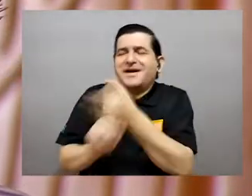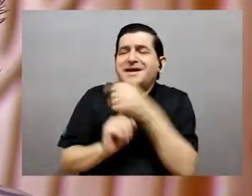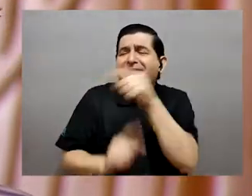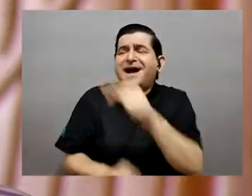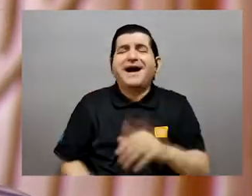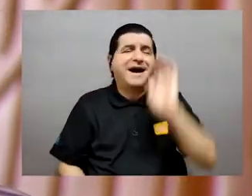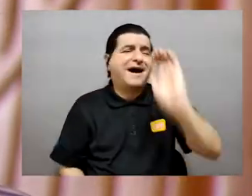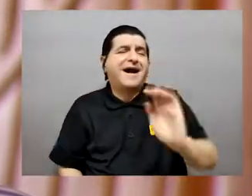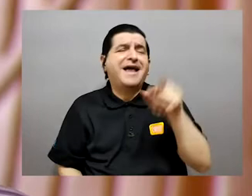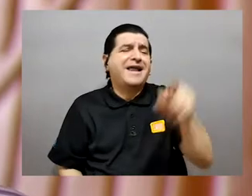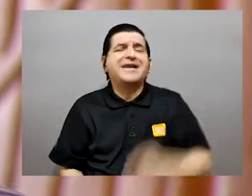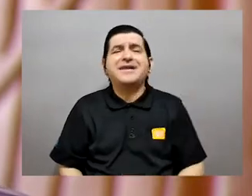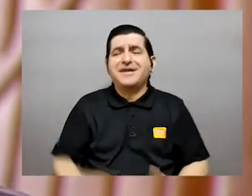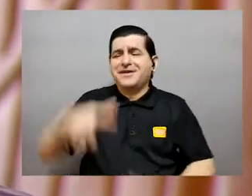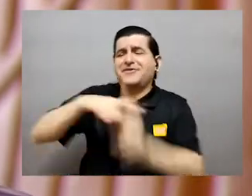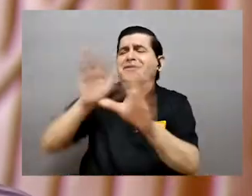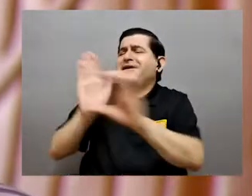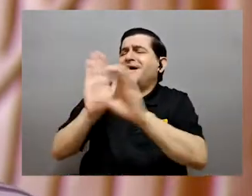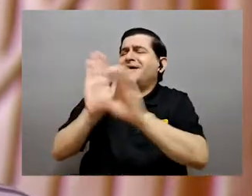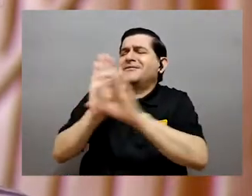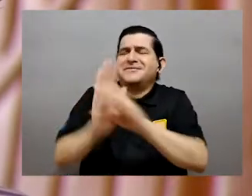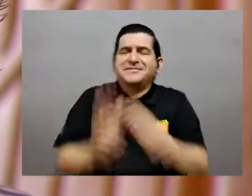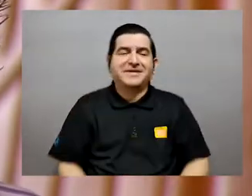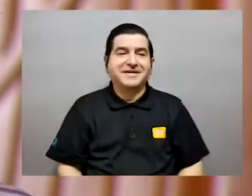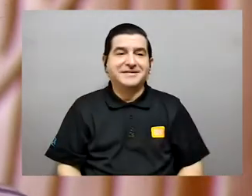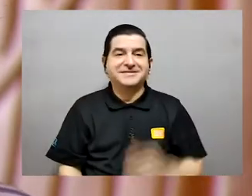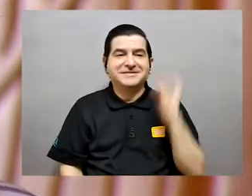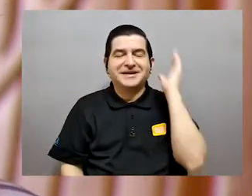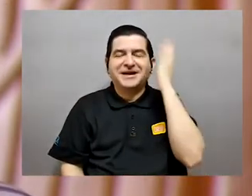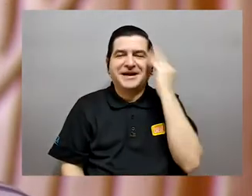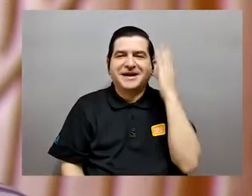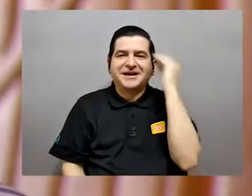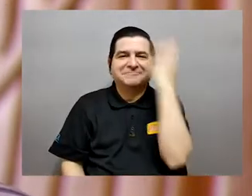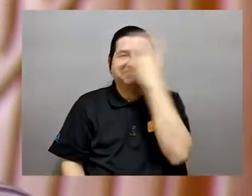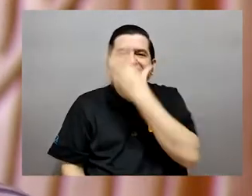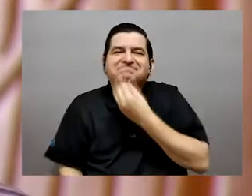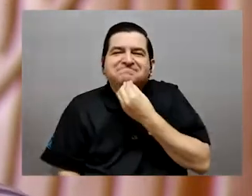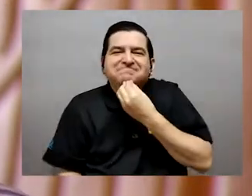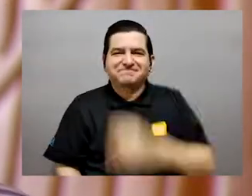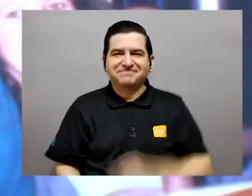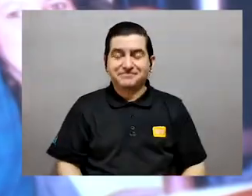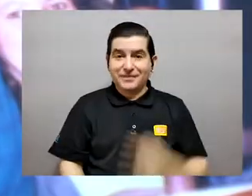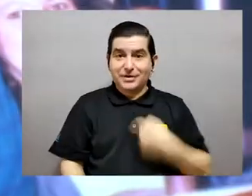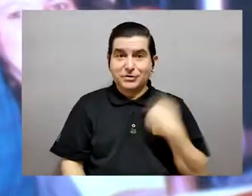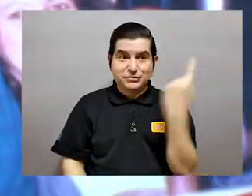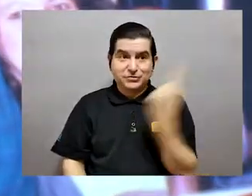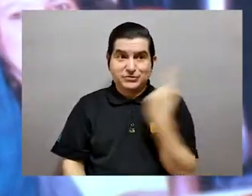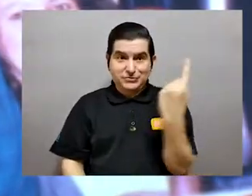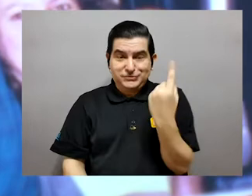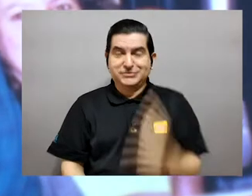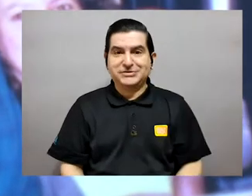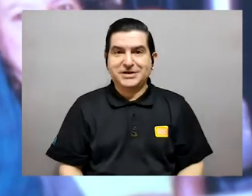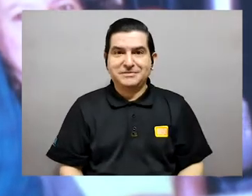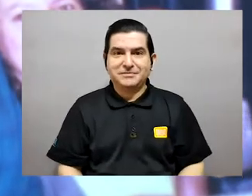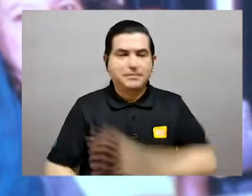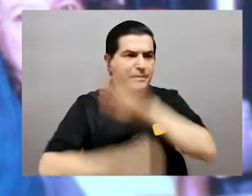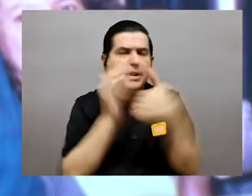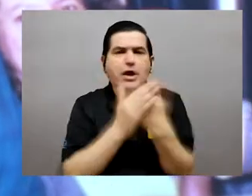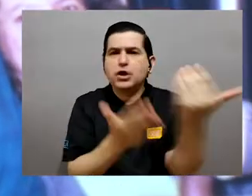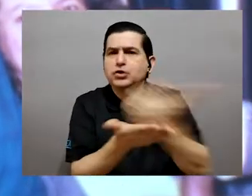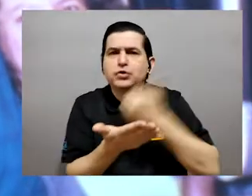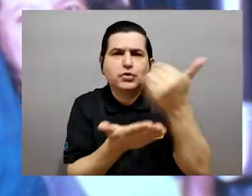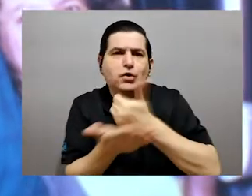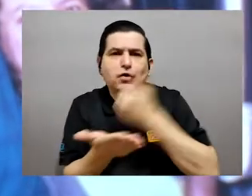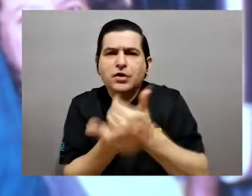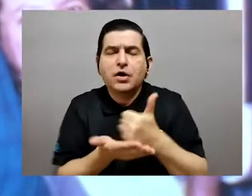se formaran, estudiaran, fueran buenos muchachos, que siempre hicieran el bien y nunca, nunca hacer